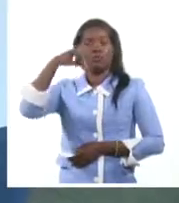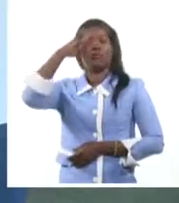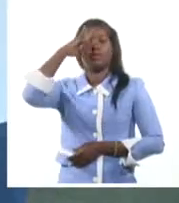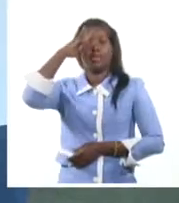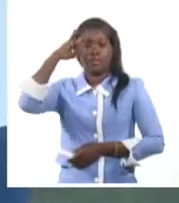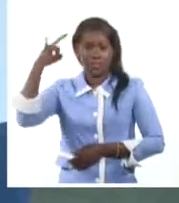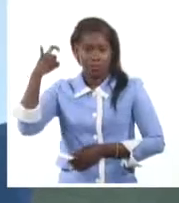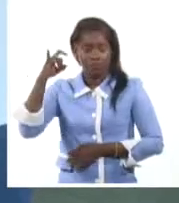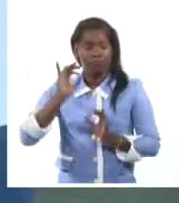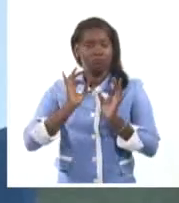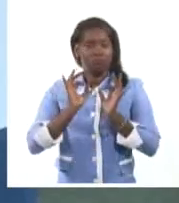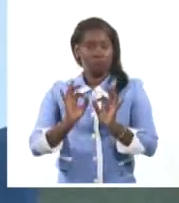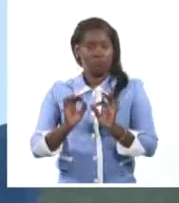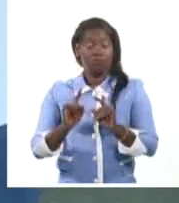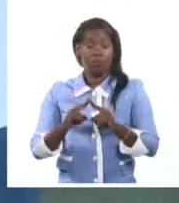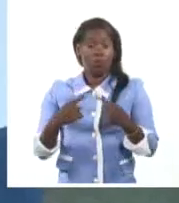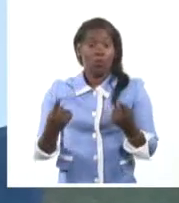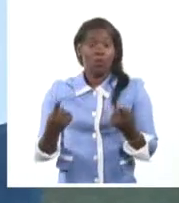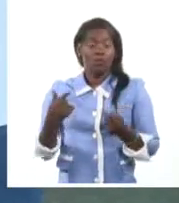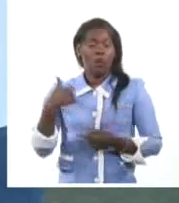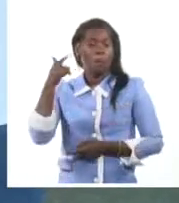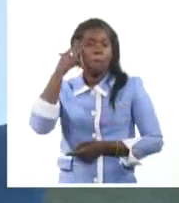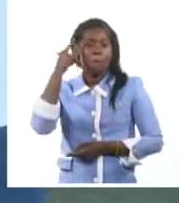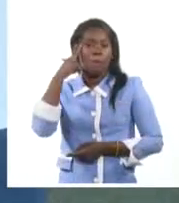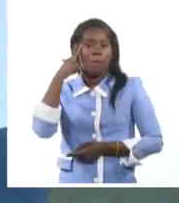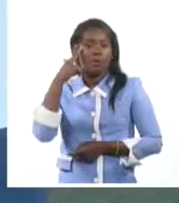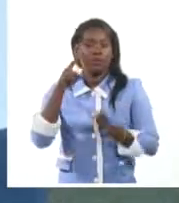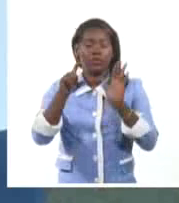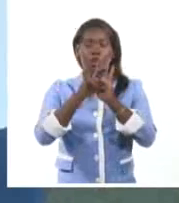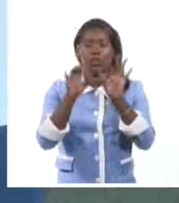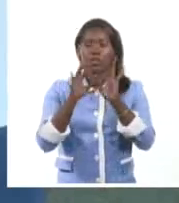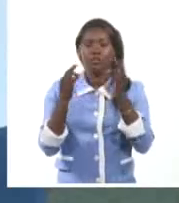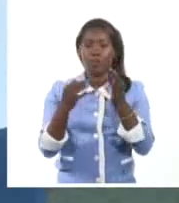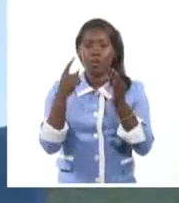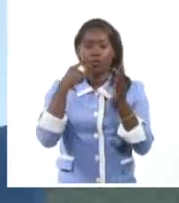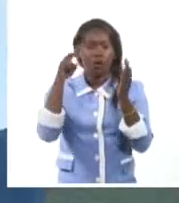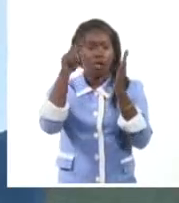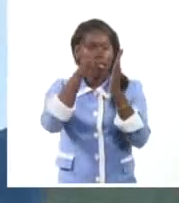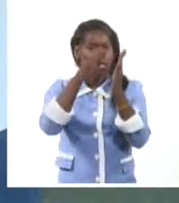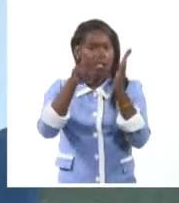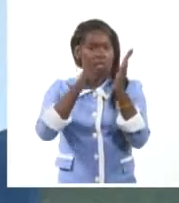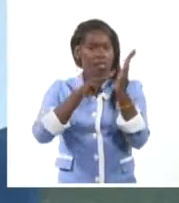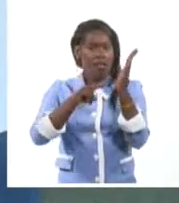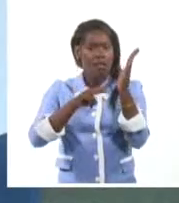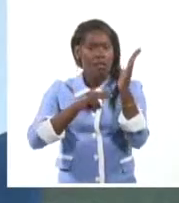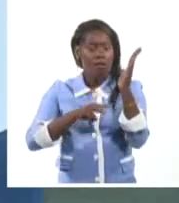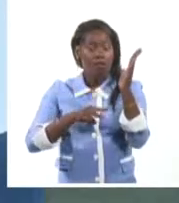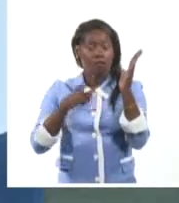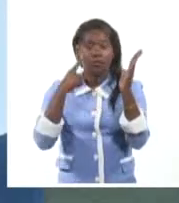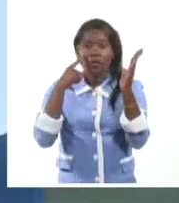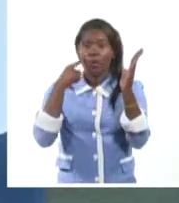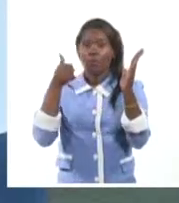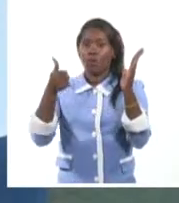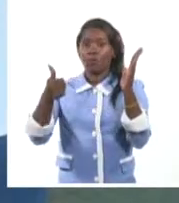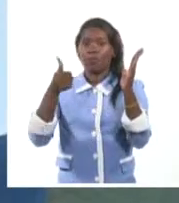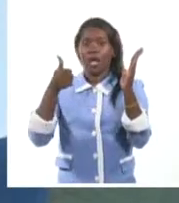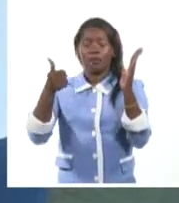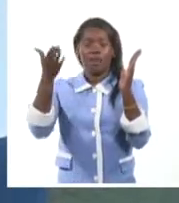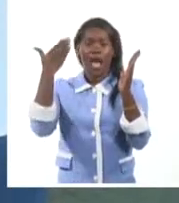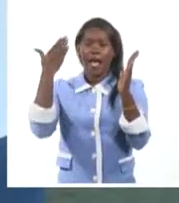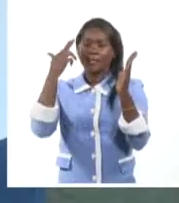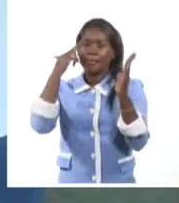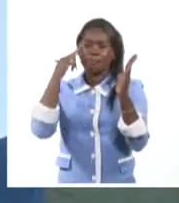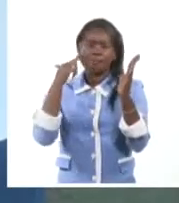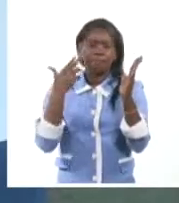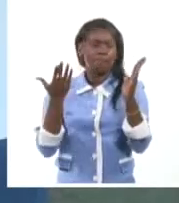sí, ¿verdad? Porque creo que es uno de los mejores códigos que se ha escrito aquí en Cuba y quizás uno de los más